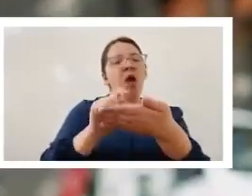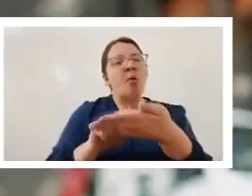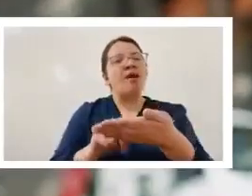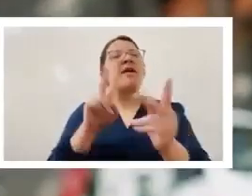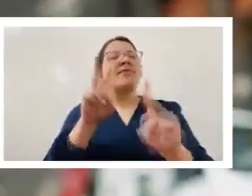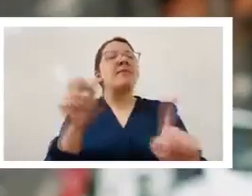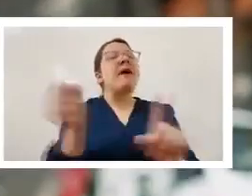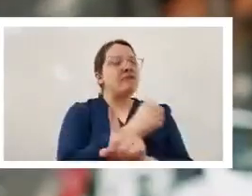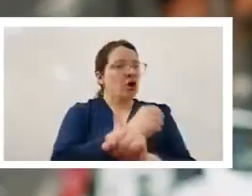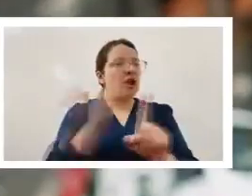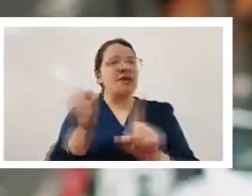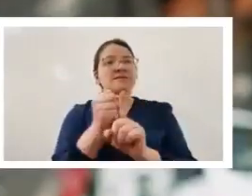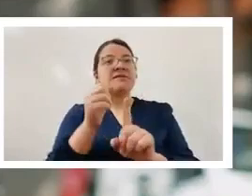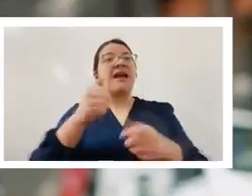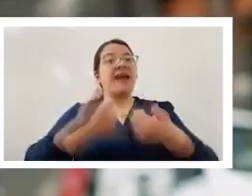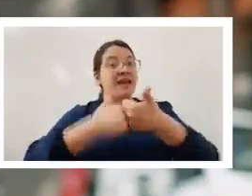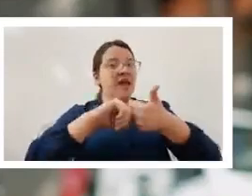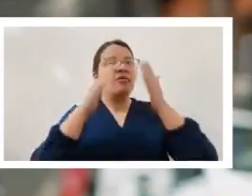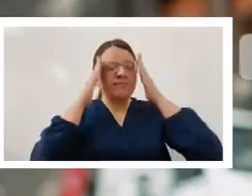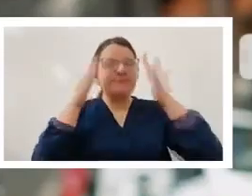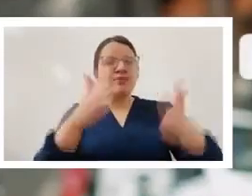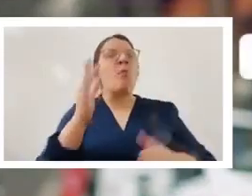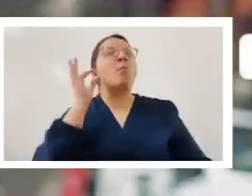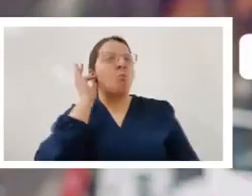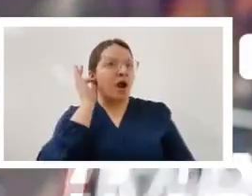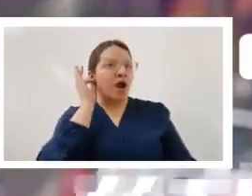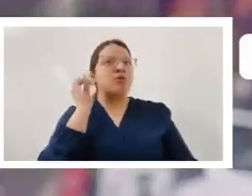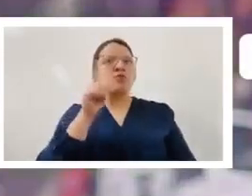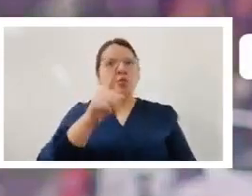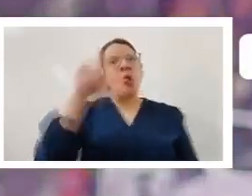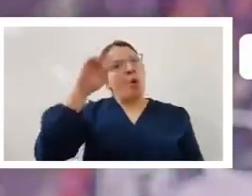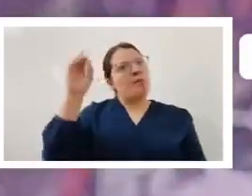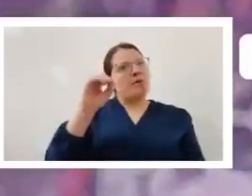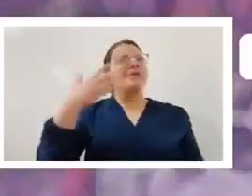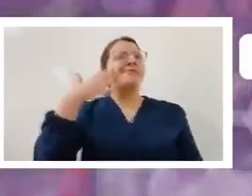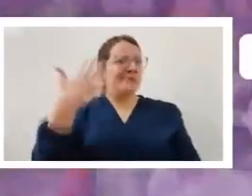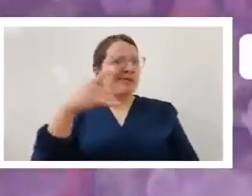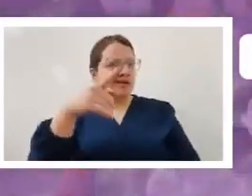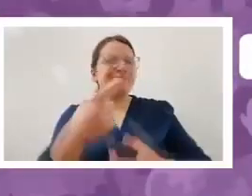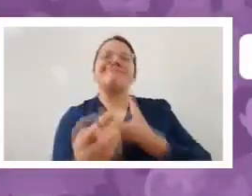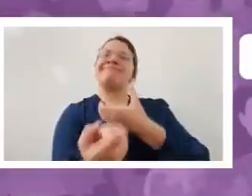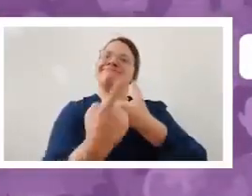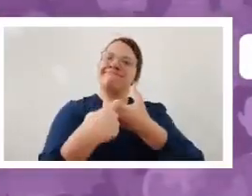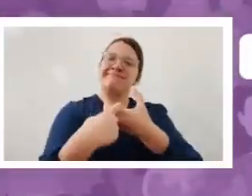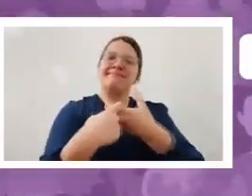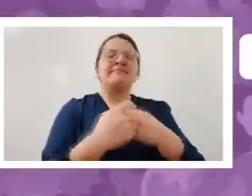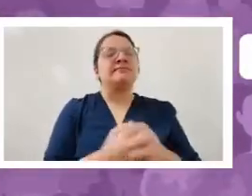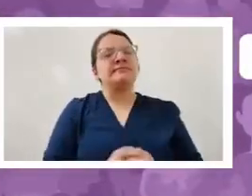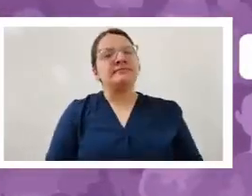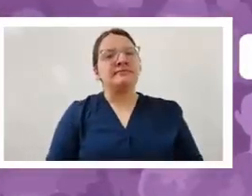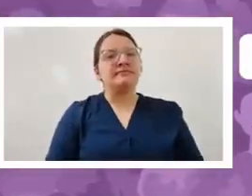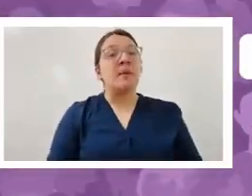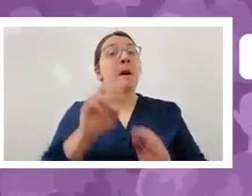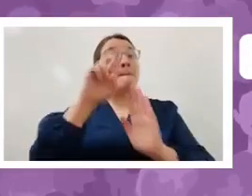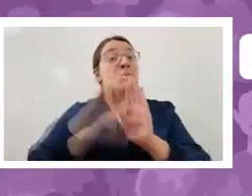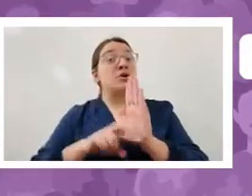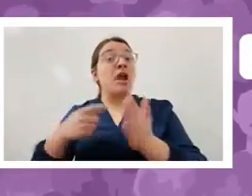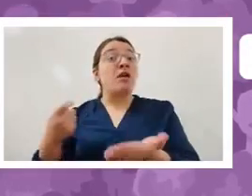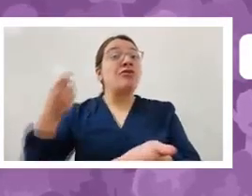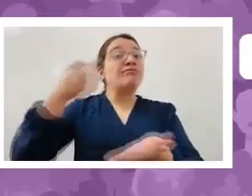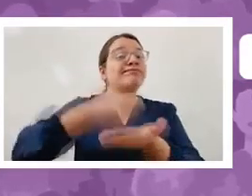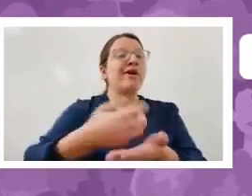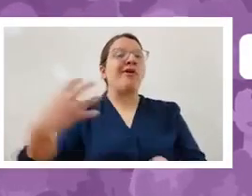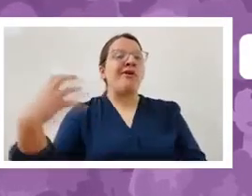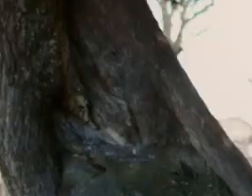los miembros de la pareja que obliga al otro a subir una foto, no sé, a la foto de perfil juntos y te diga, oye, no, pues que tienes que subir una foto